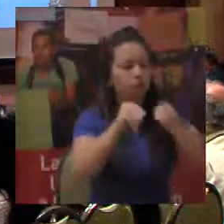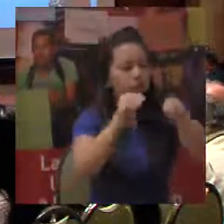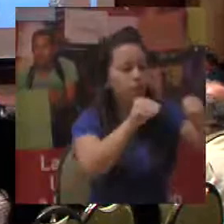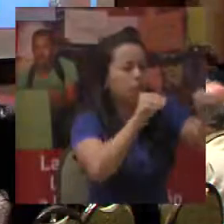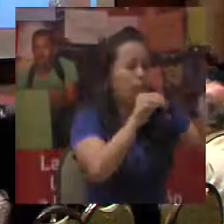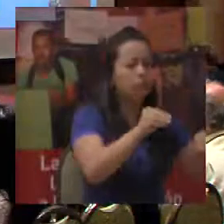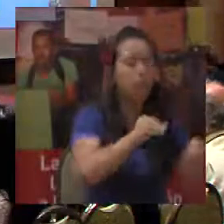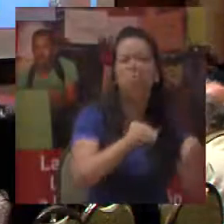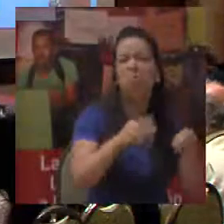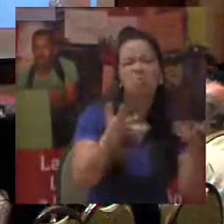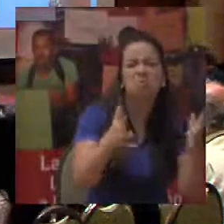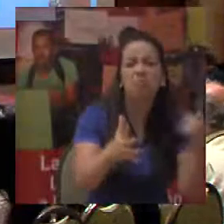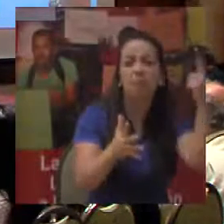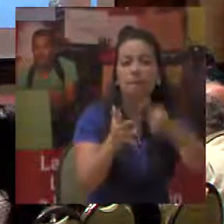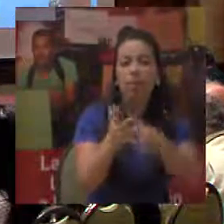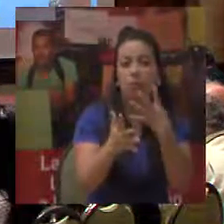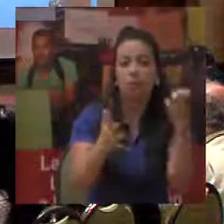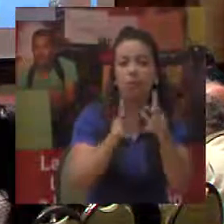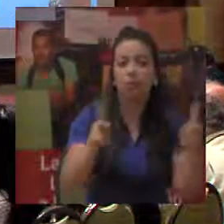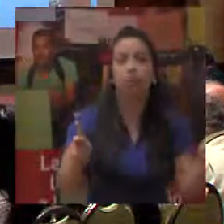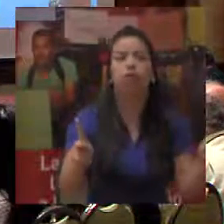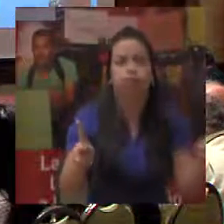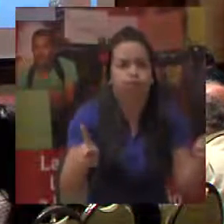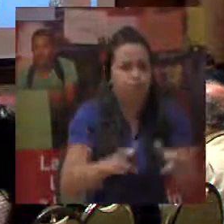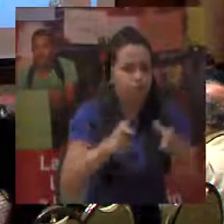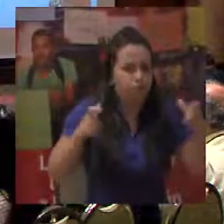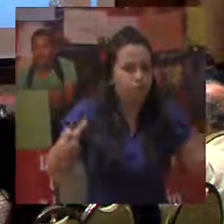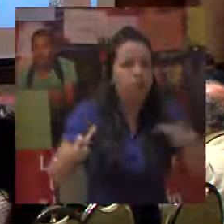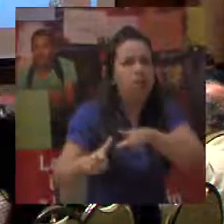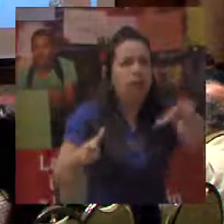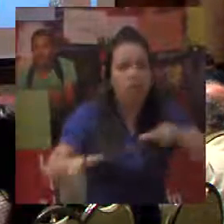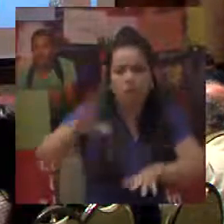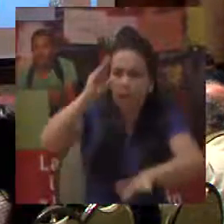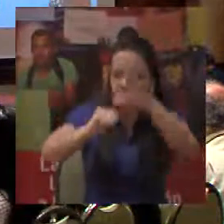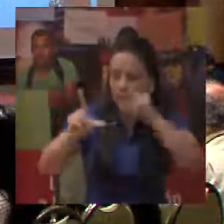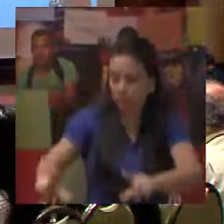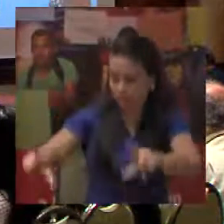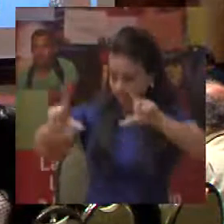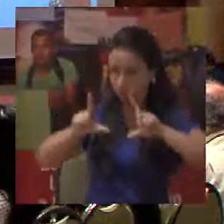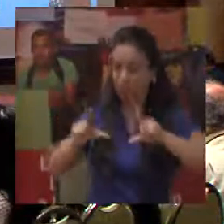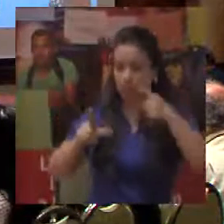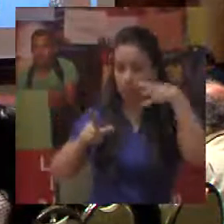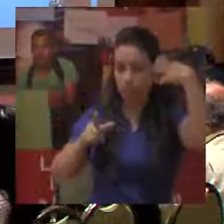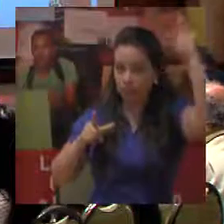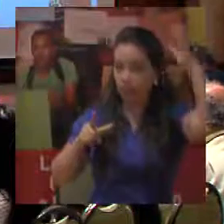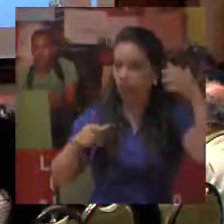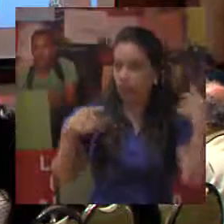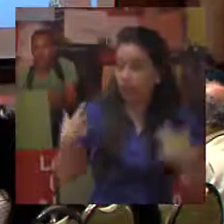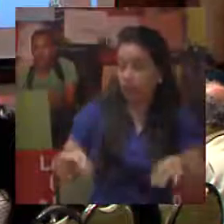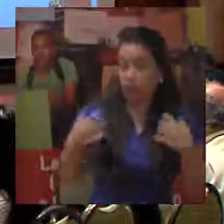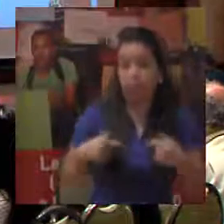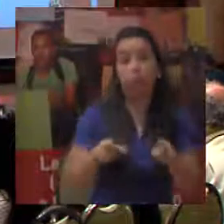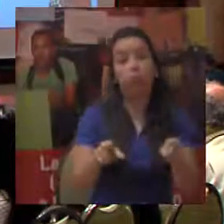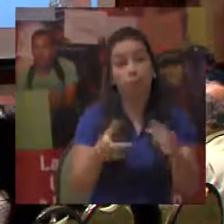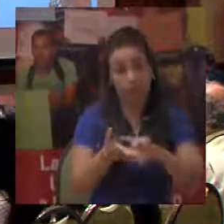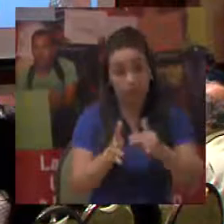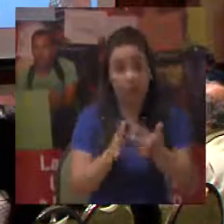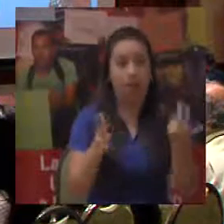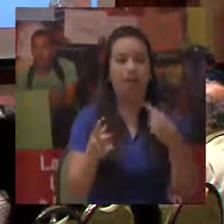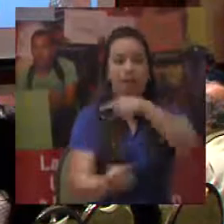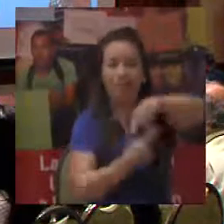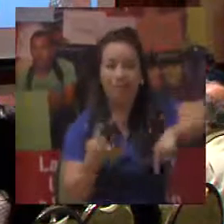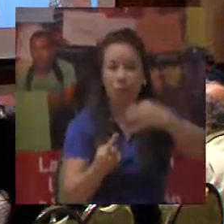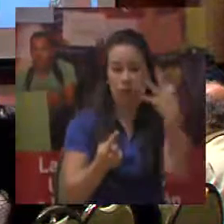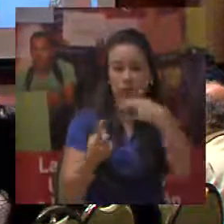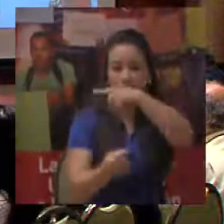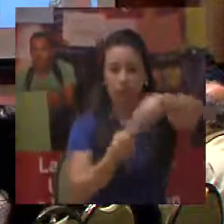de 1.400 personas que lograron su alfabetización o incluso educarse en ciclo 3 y ciclo 4,